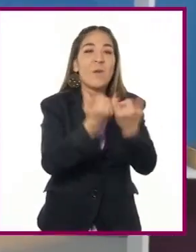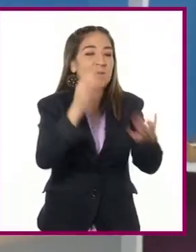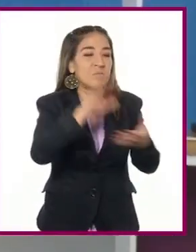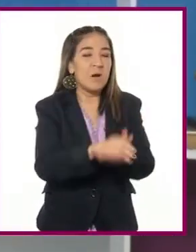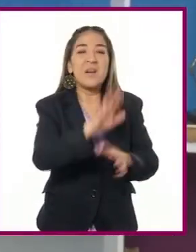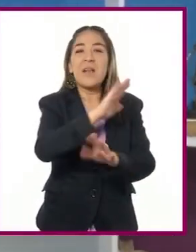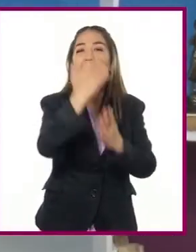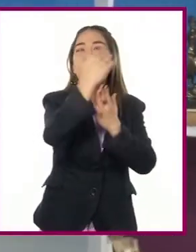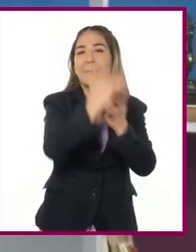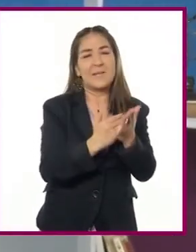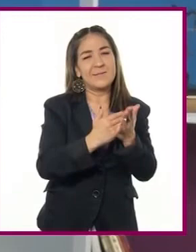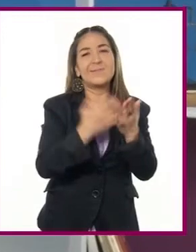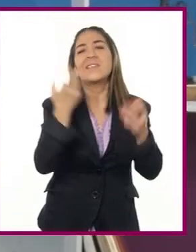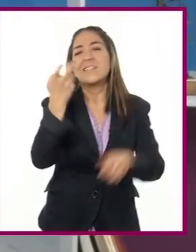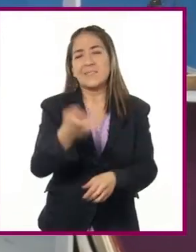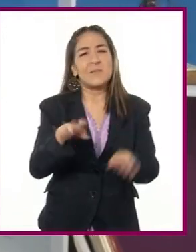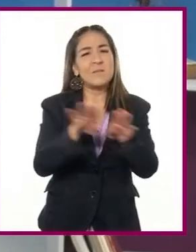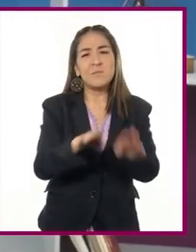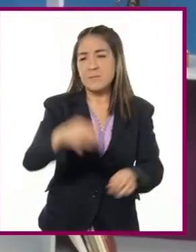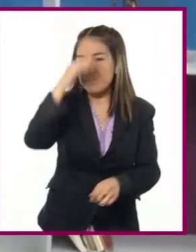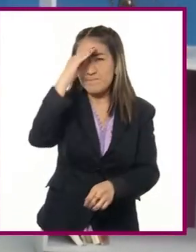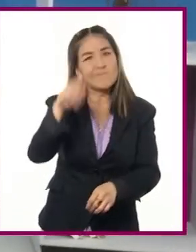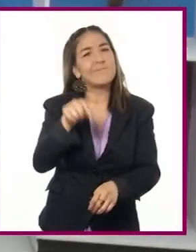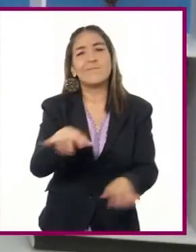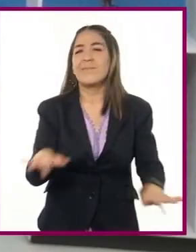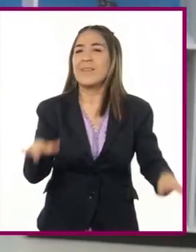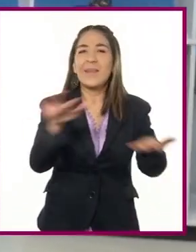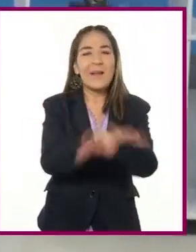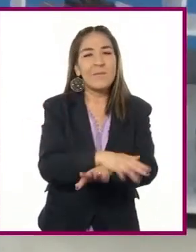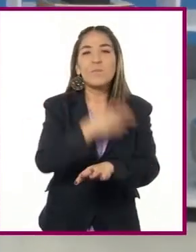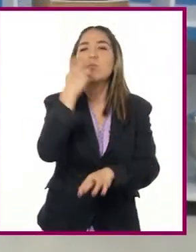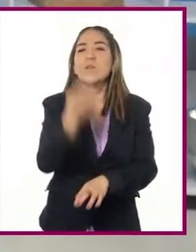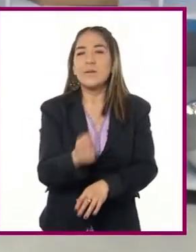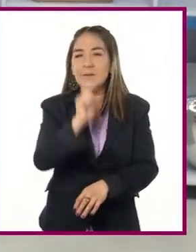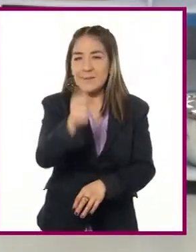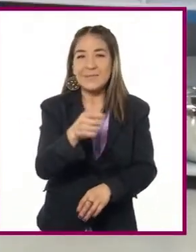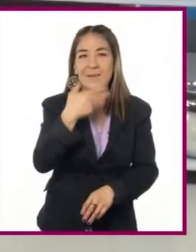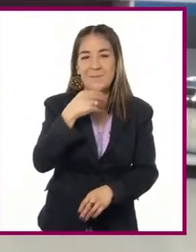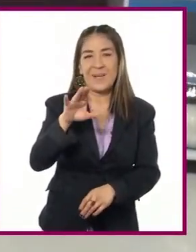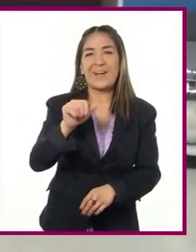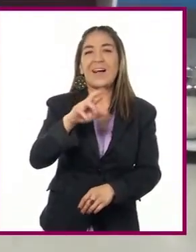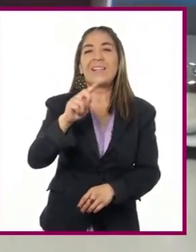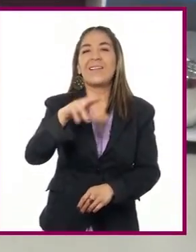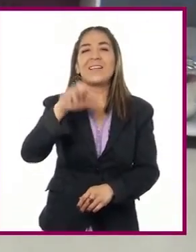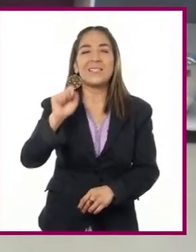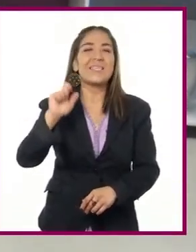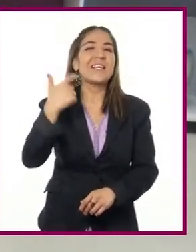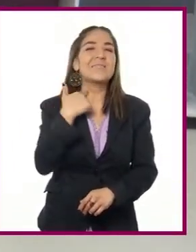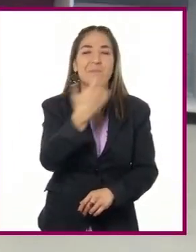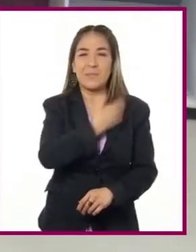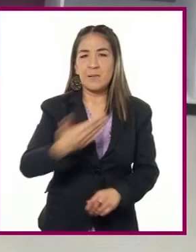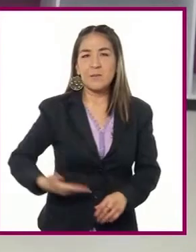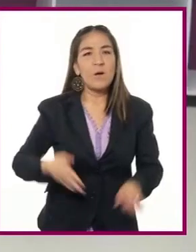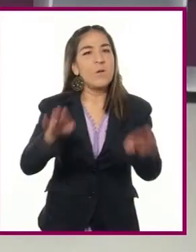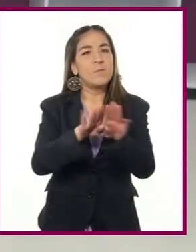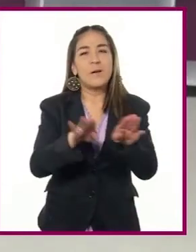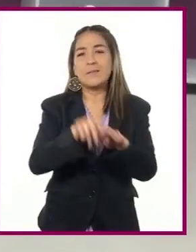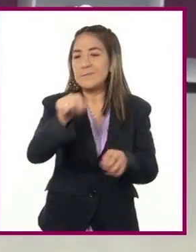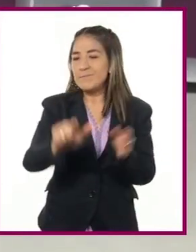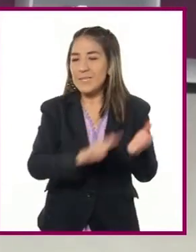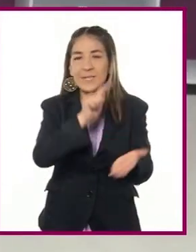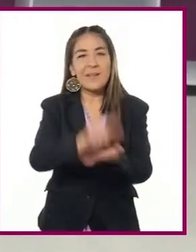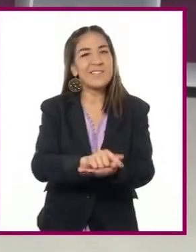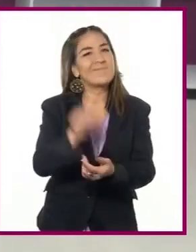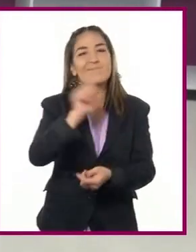mayoría de los estados habían ratificado la reforma. No obstante, Cárdenas congeló la iniciativa por el temor a que las